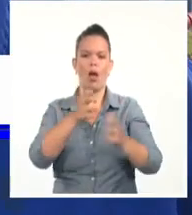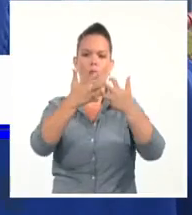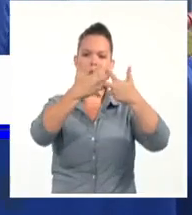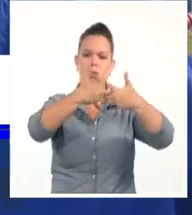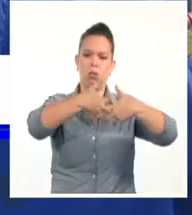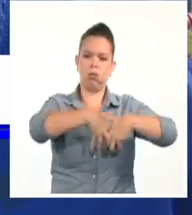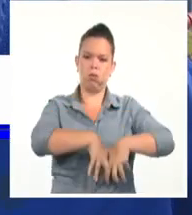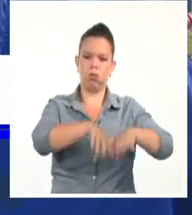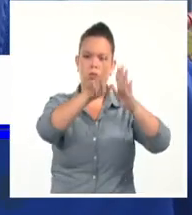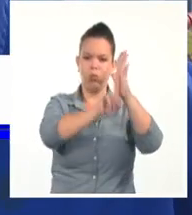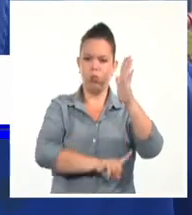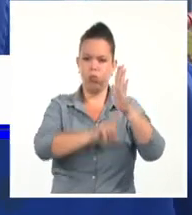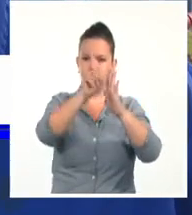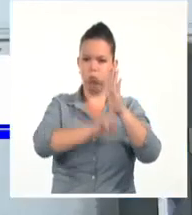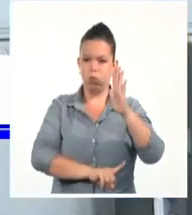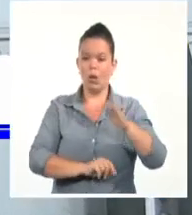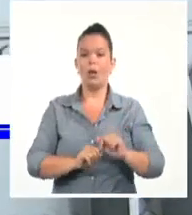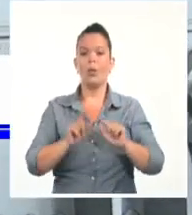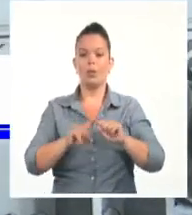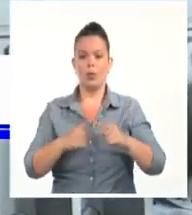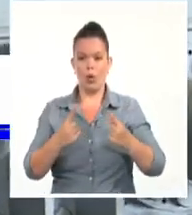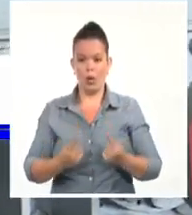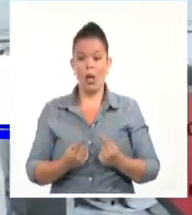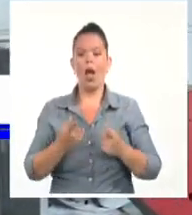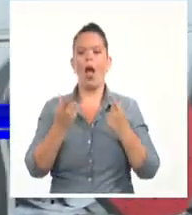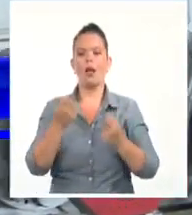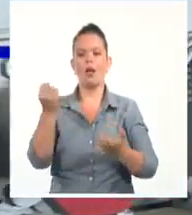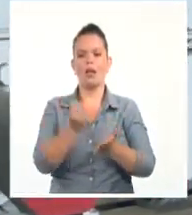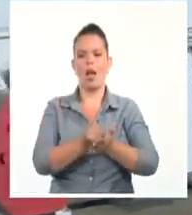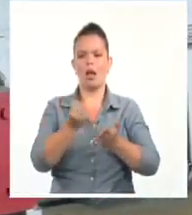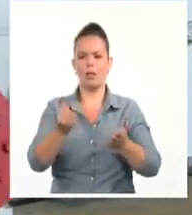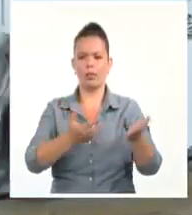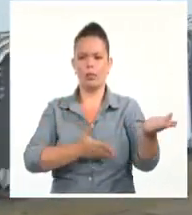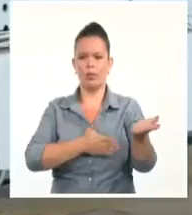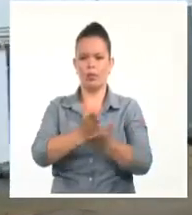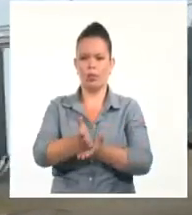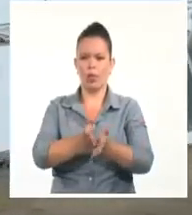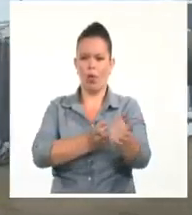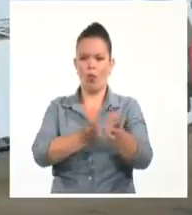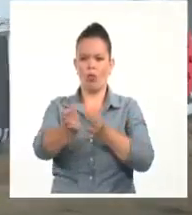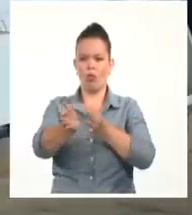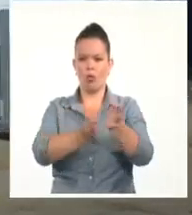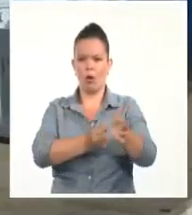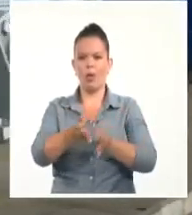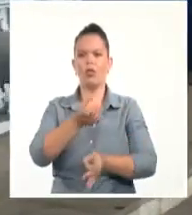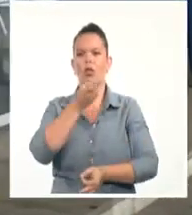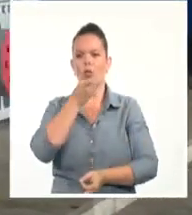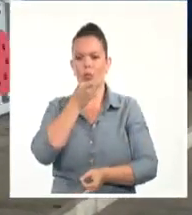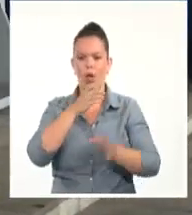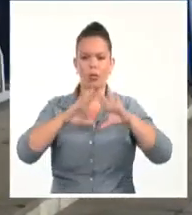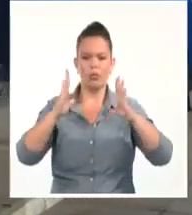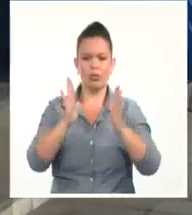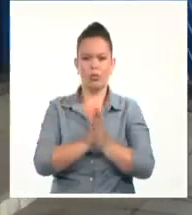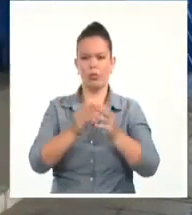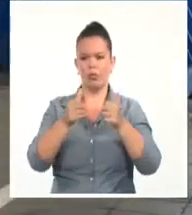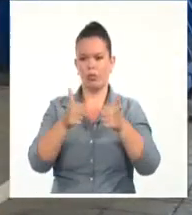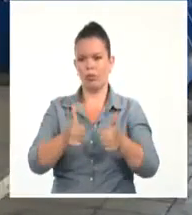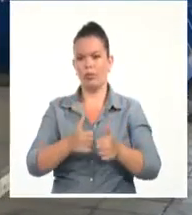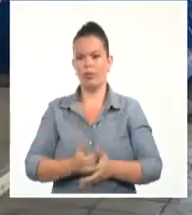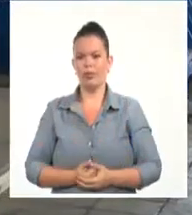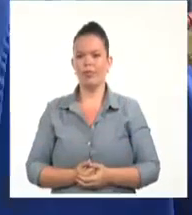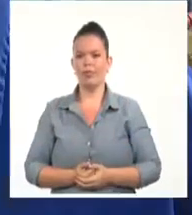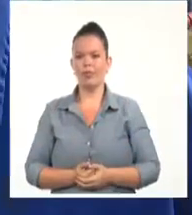curva de secado, para garantizar que el refractario fundido alcance las propiedades mecánicas requeridas. Y con